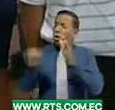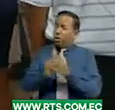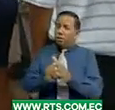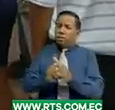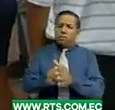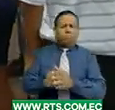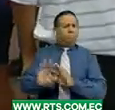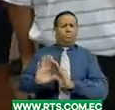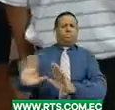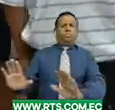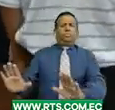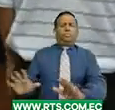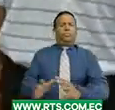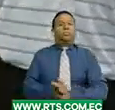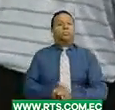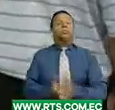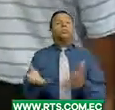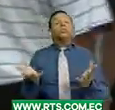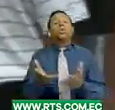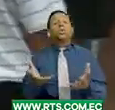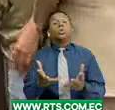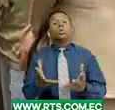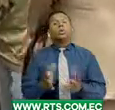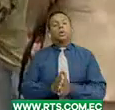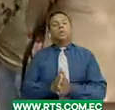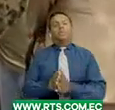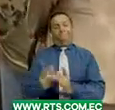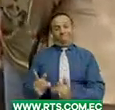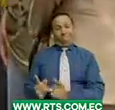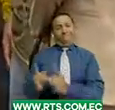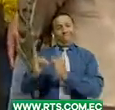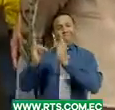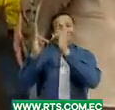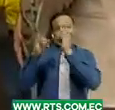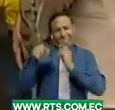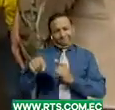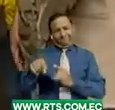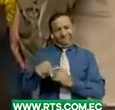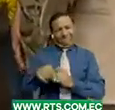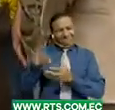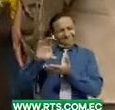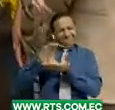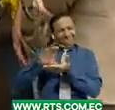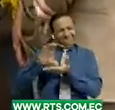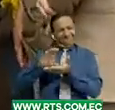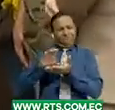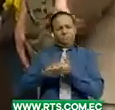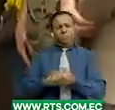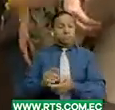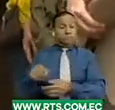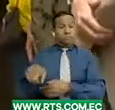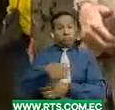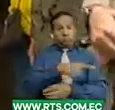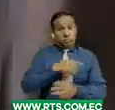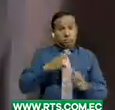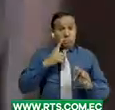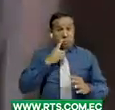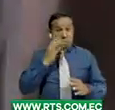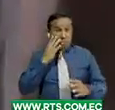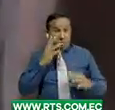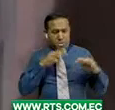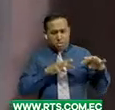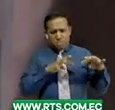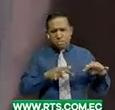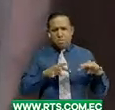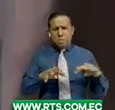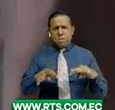Se habían concentrado en los exteriores del edificio de la Defensoría del Pueblo en Guayaquil. Dicen no estar de acuerdo respecto a la reprogramación de